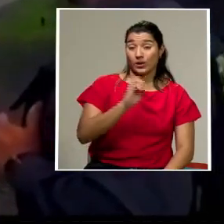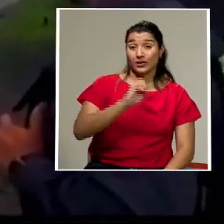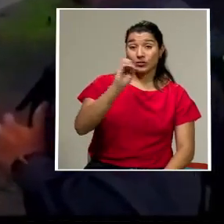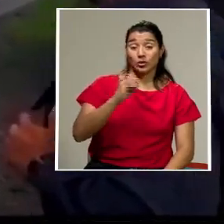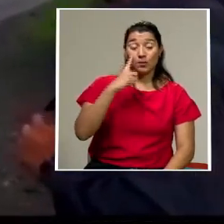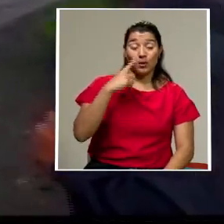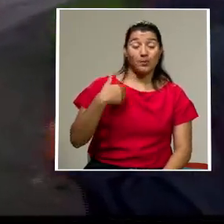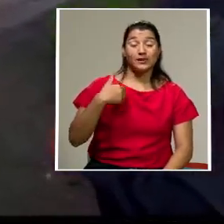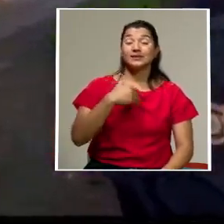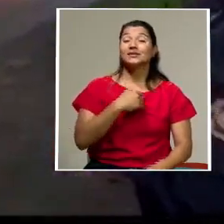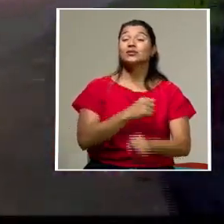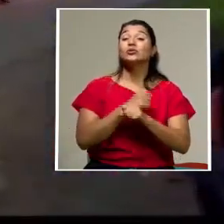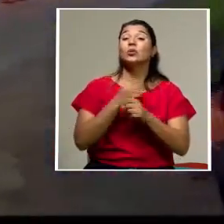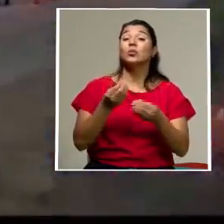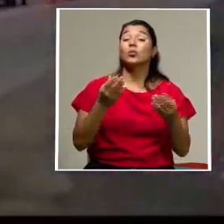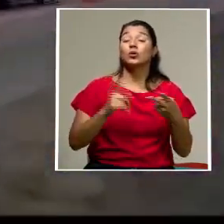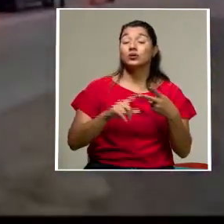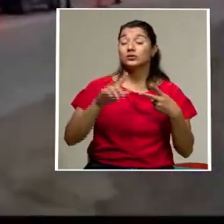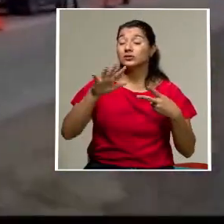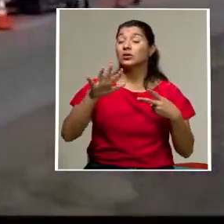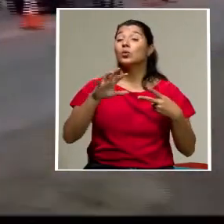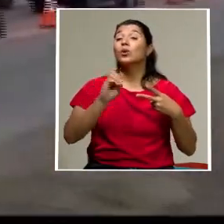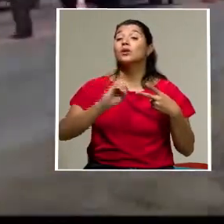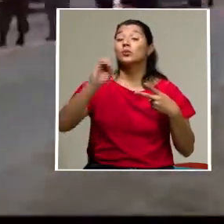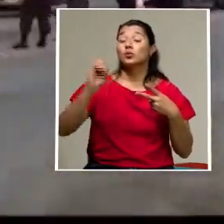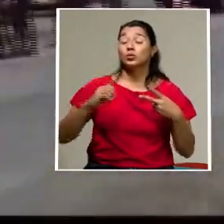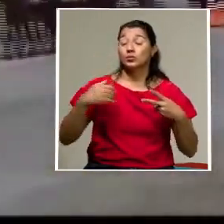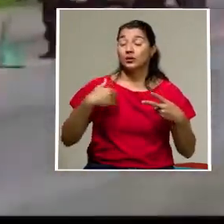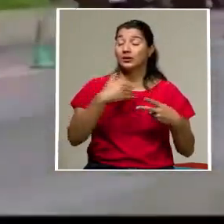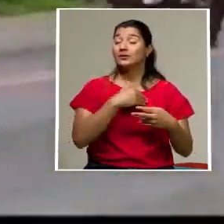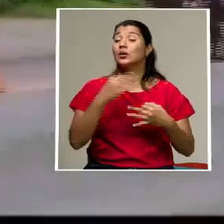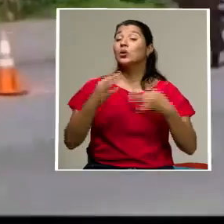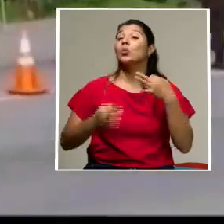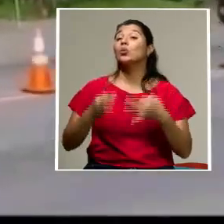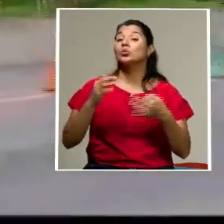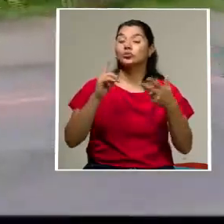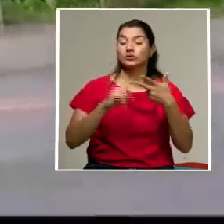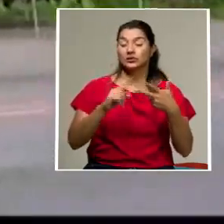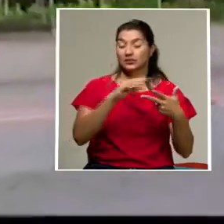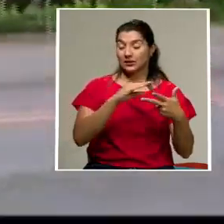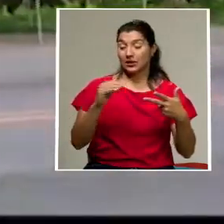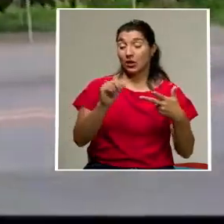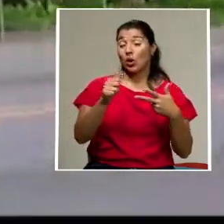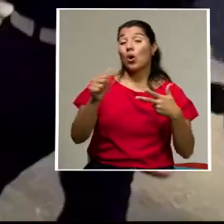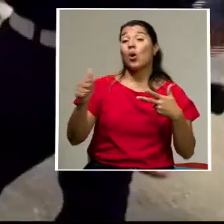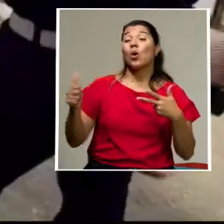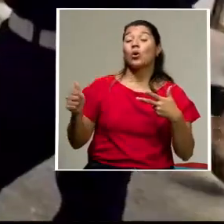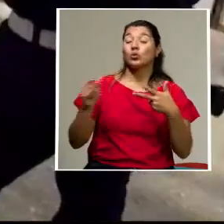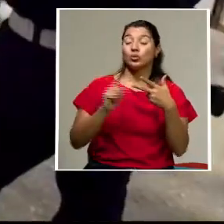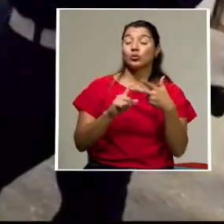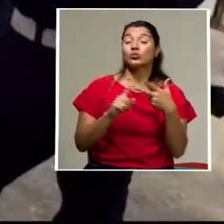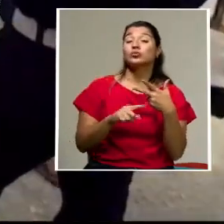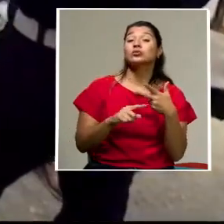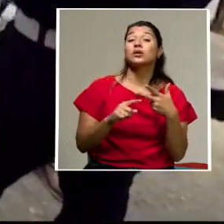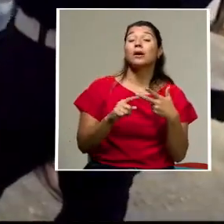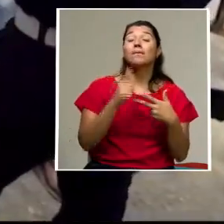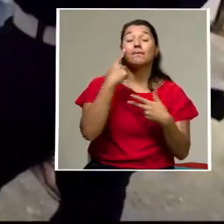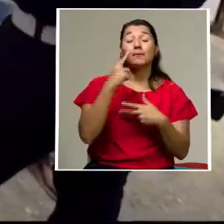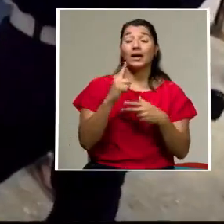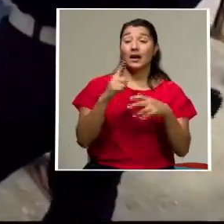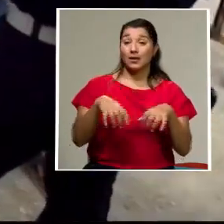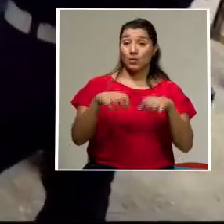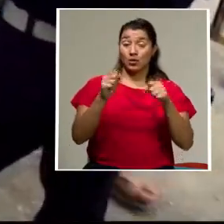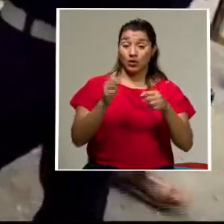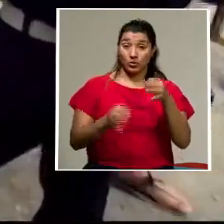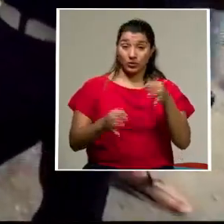Ministerio de Seguridad Pública, 5% al Ministerio de Justicia y Paz, y los restantes 5% se le asignan al Poder